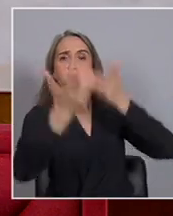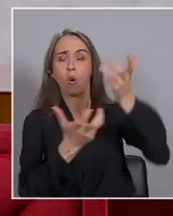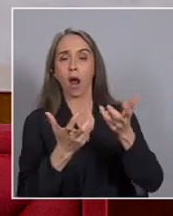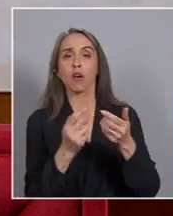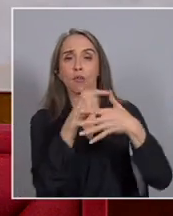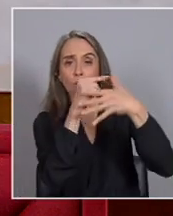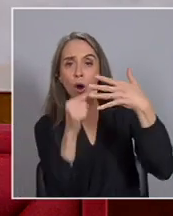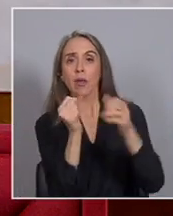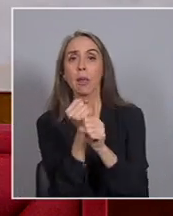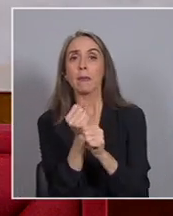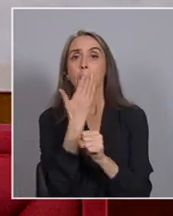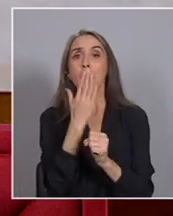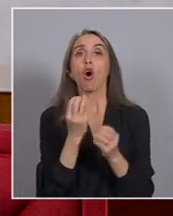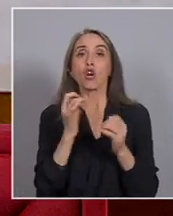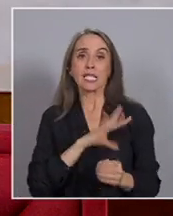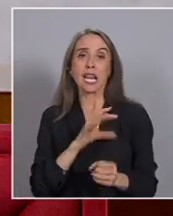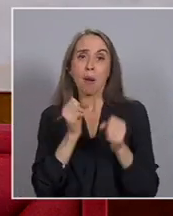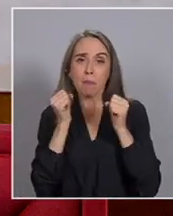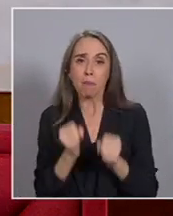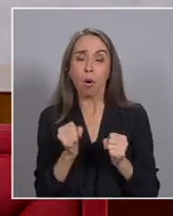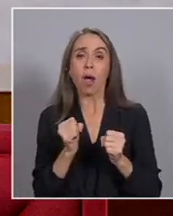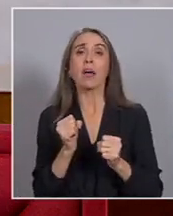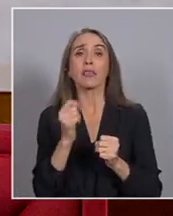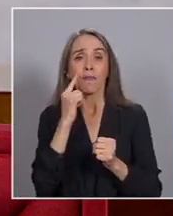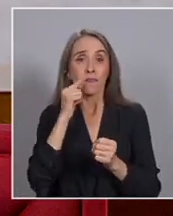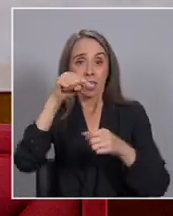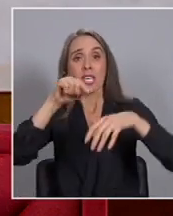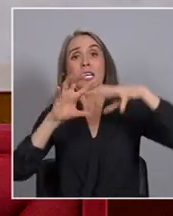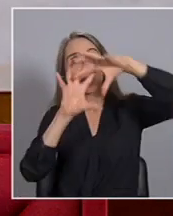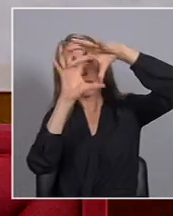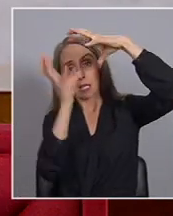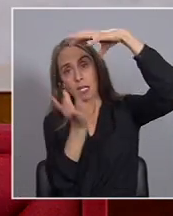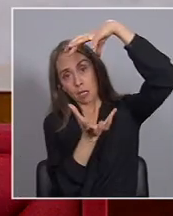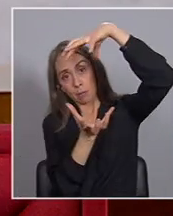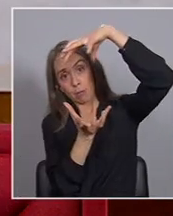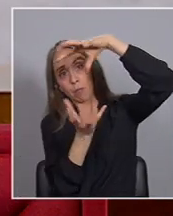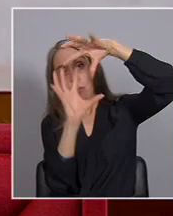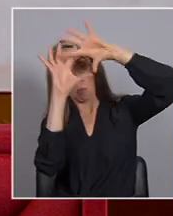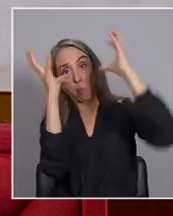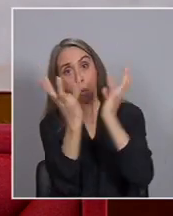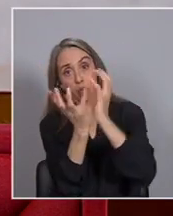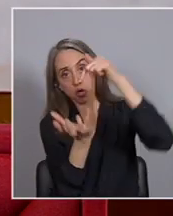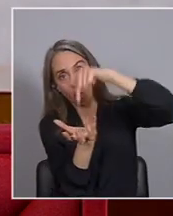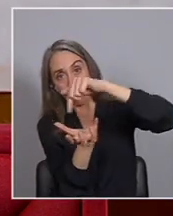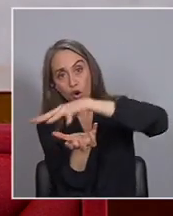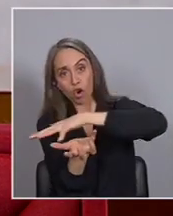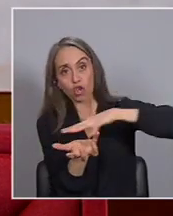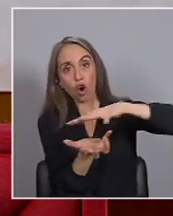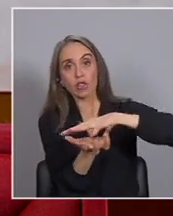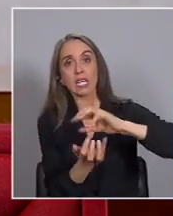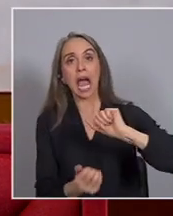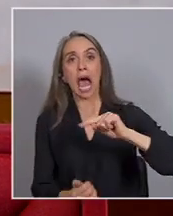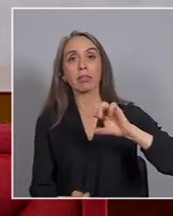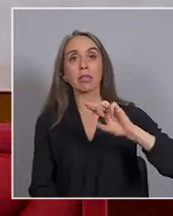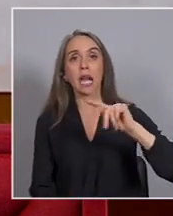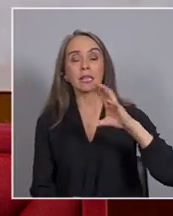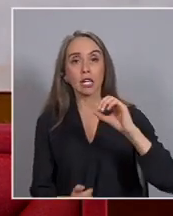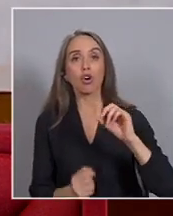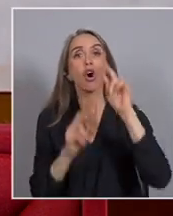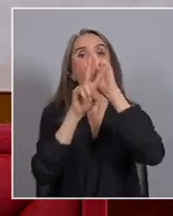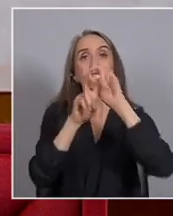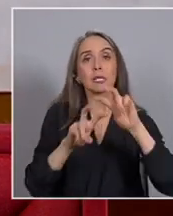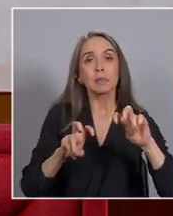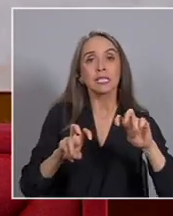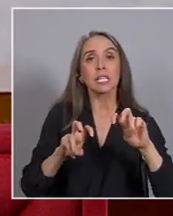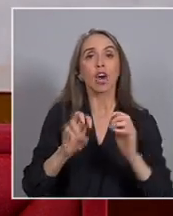trabajemos mejor con la tremenda potencialidad que tiene el continente antártico. Y para esto no podemos olvidar la investigación al interior